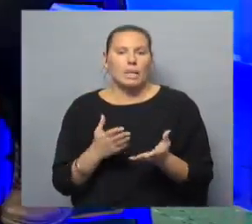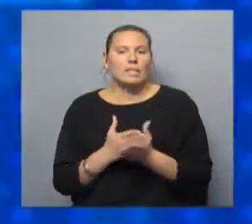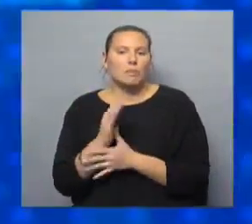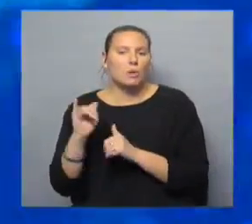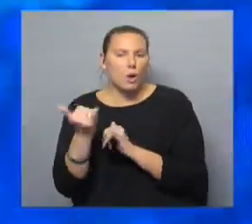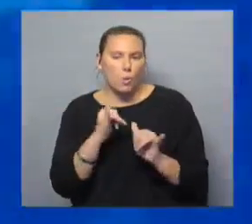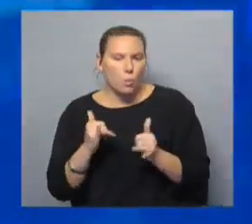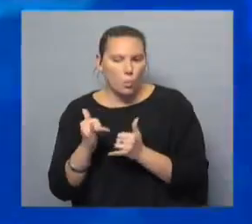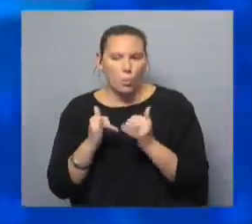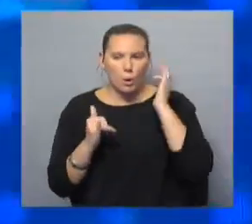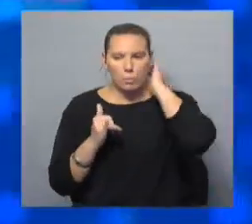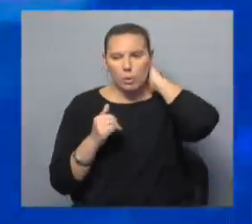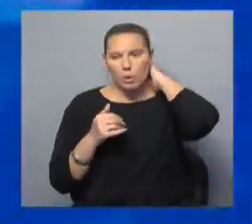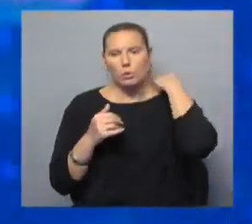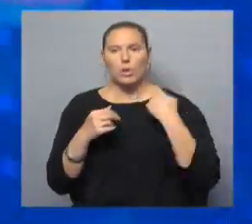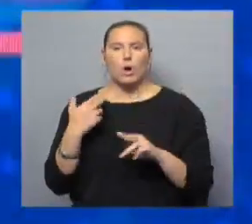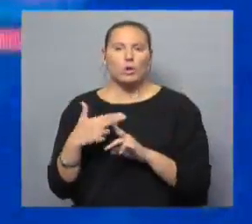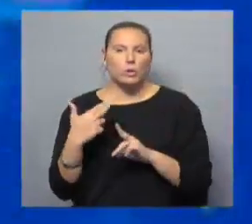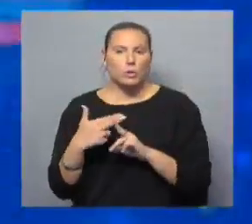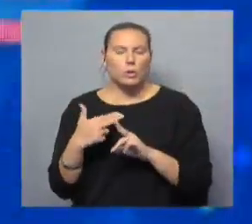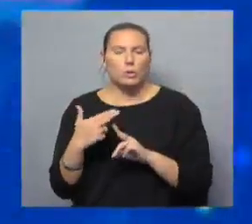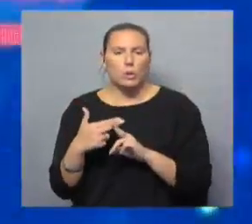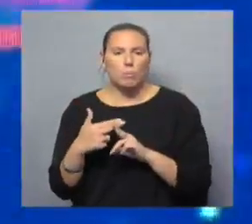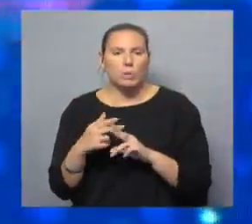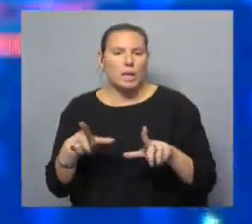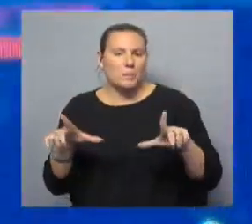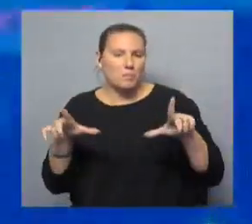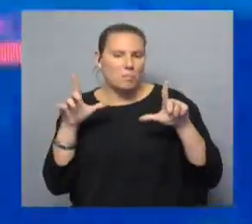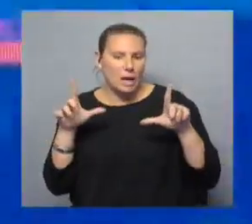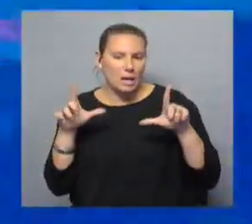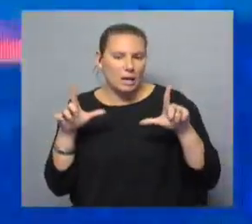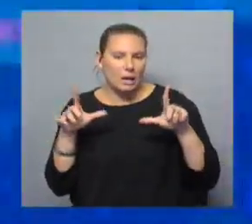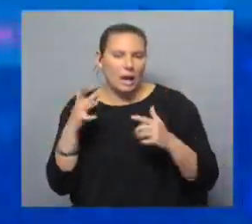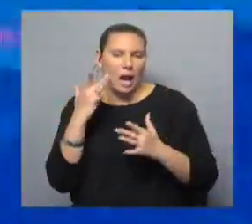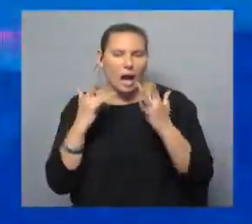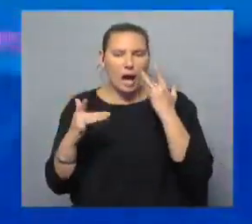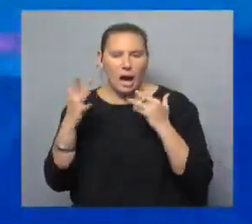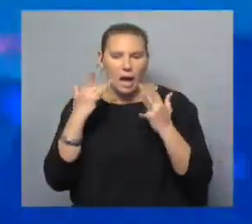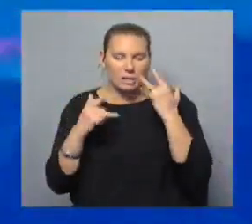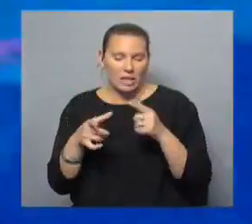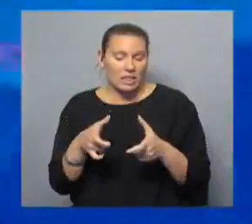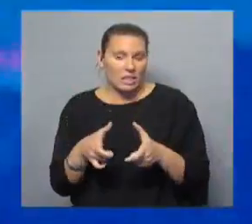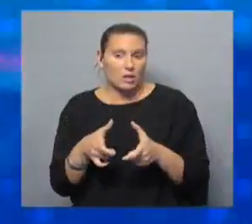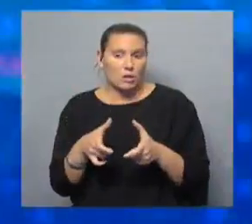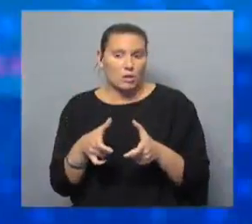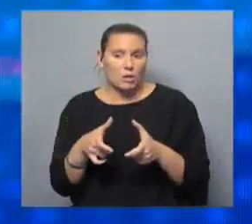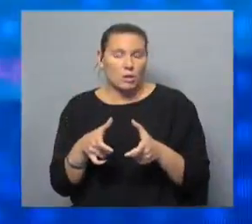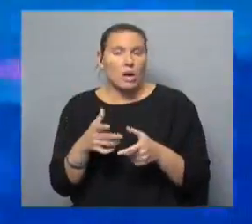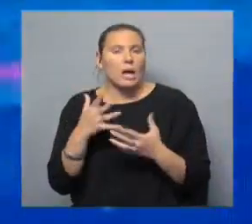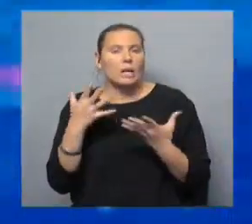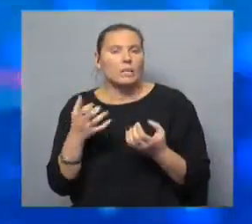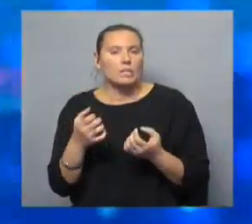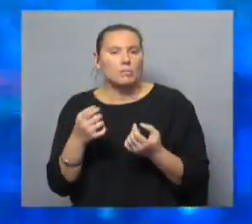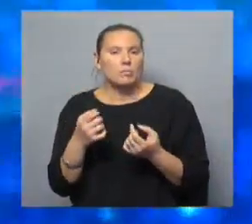jugamos un poco con los nombres y con lo que es la imagen del arte de disco. Quisimos darle